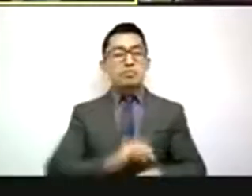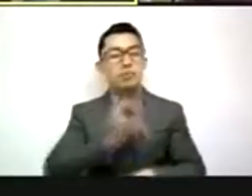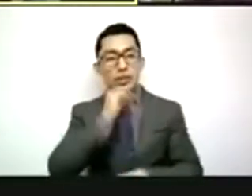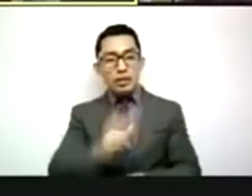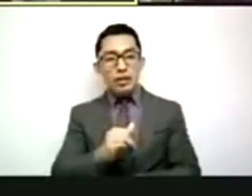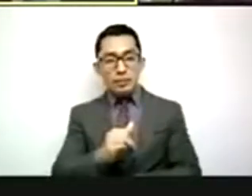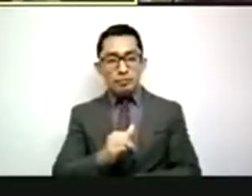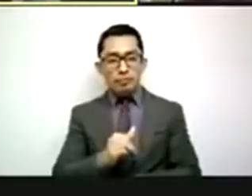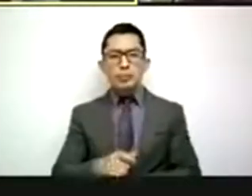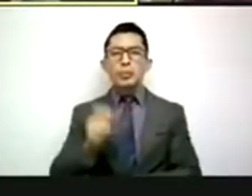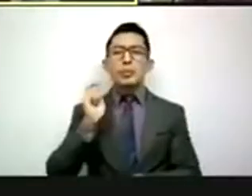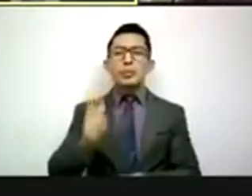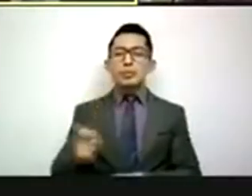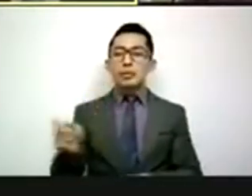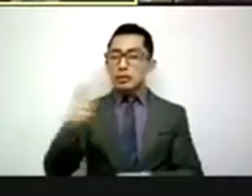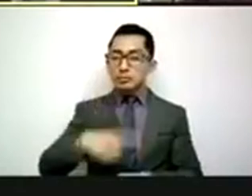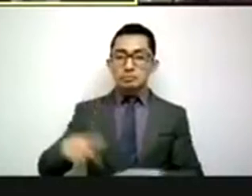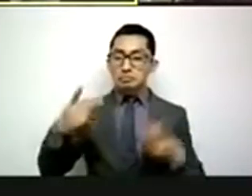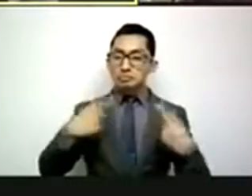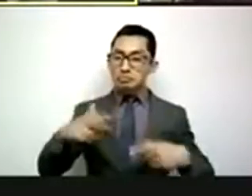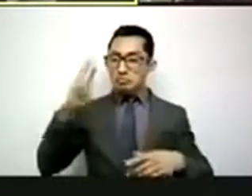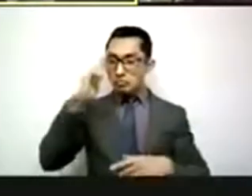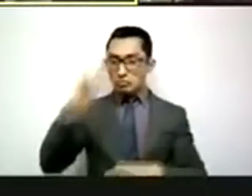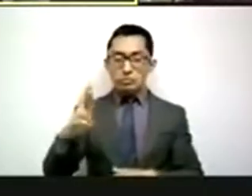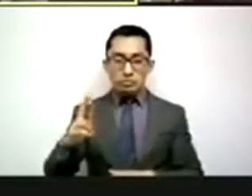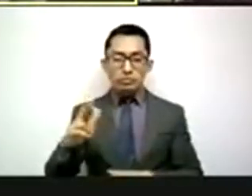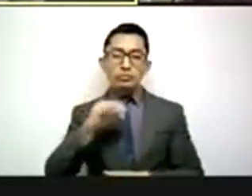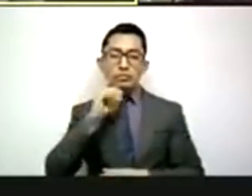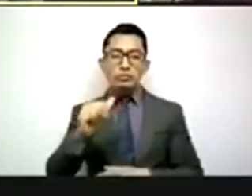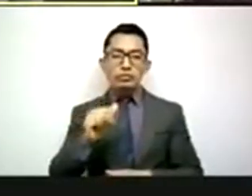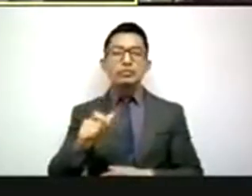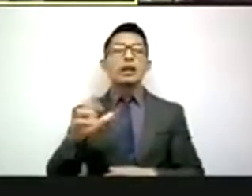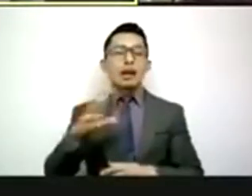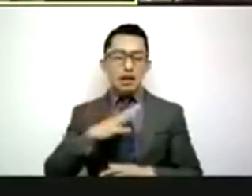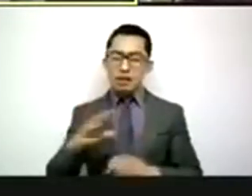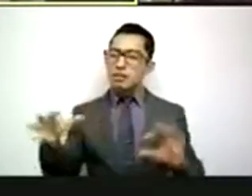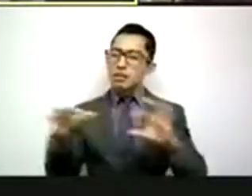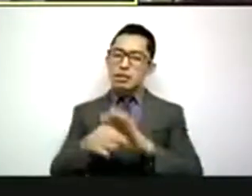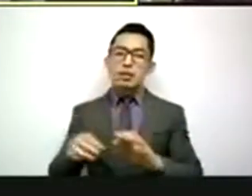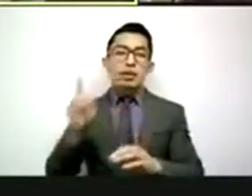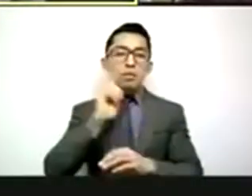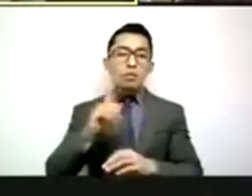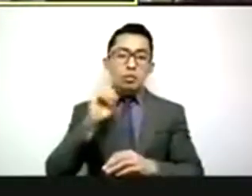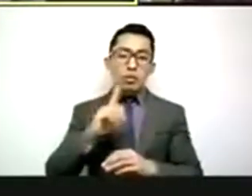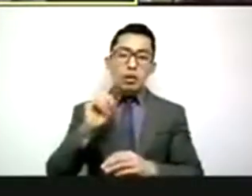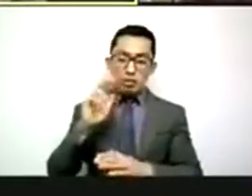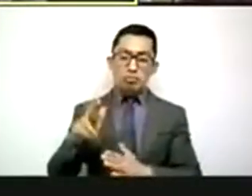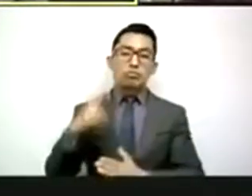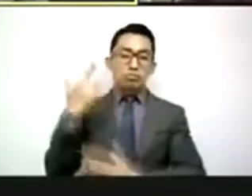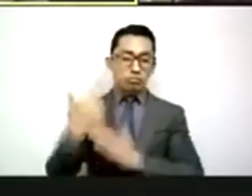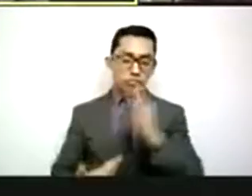Esta invisibilización constituye violencia política en razón de género y, como todas las violencias, debe ser